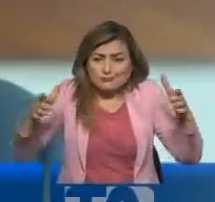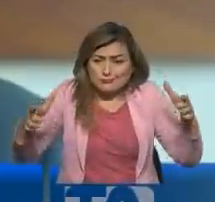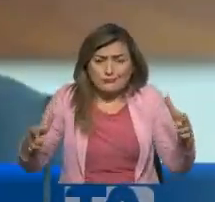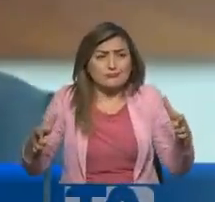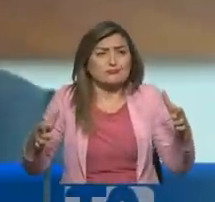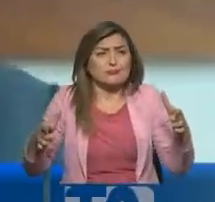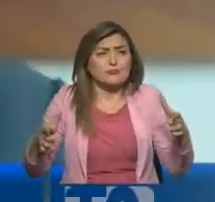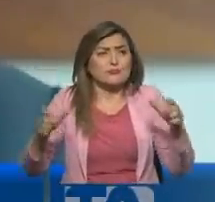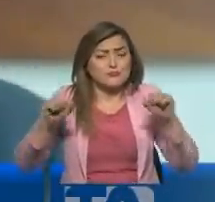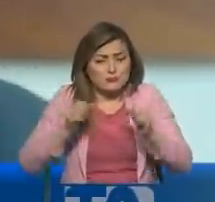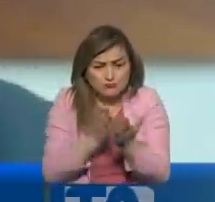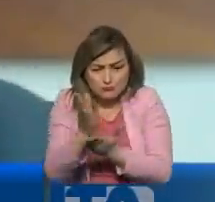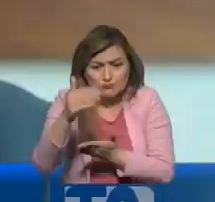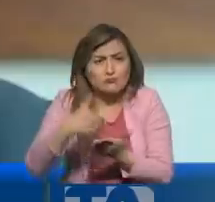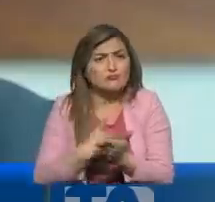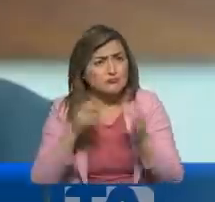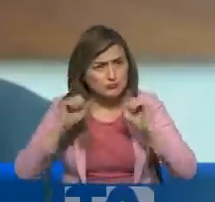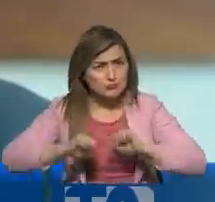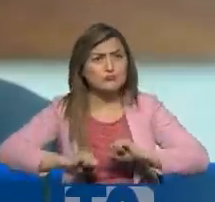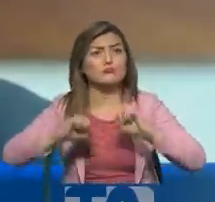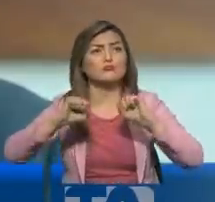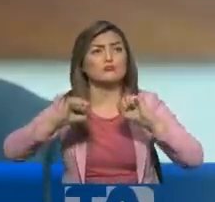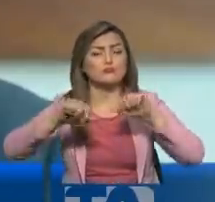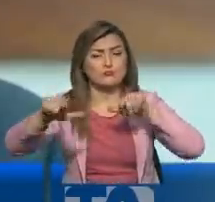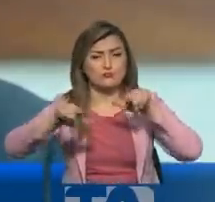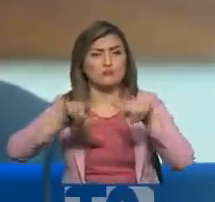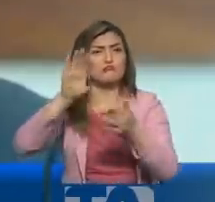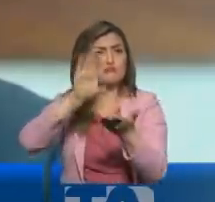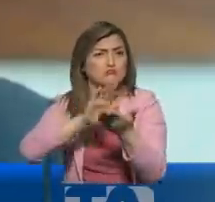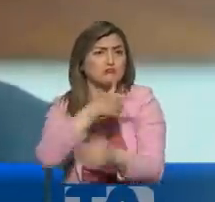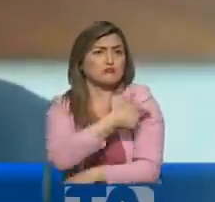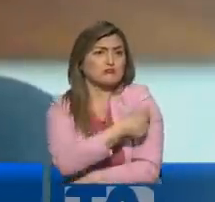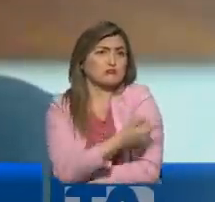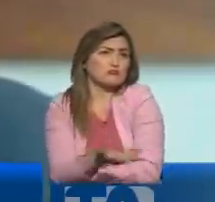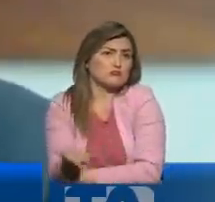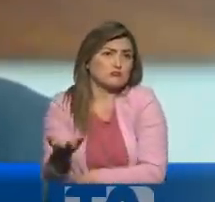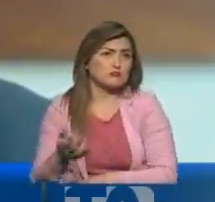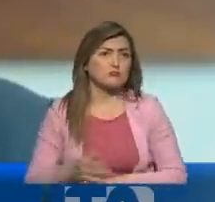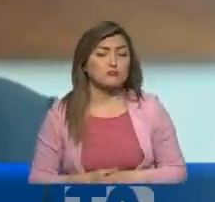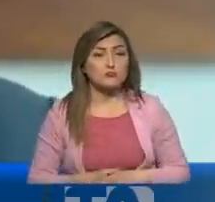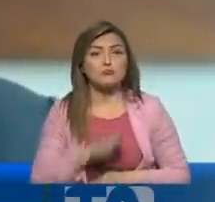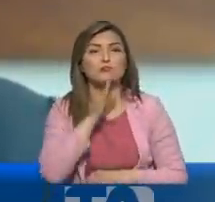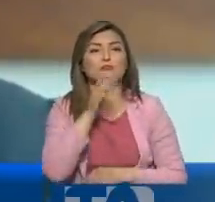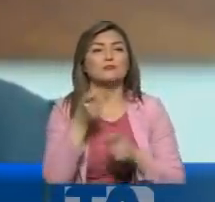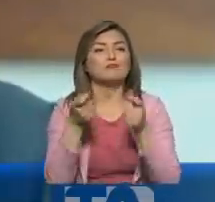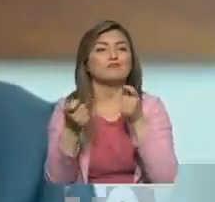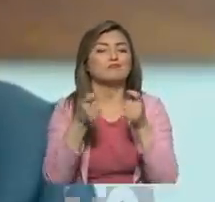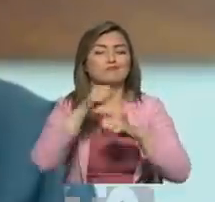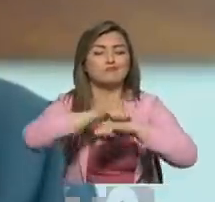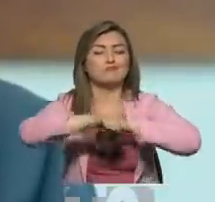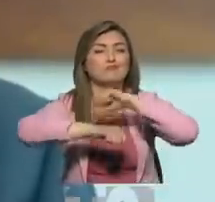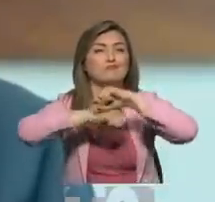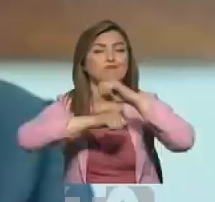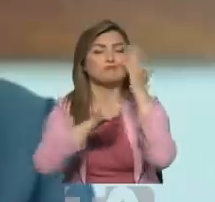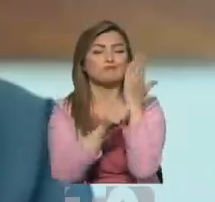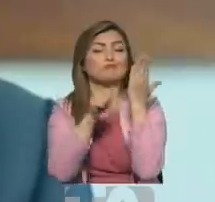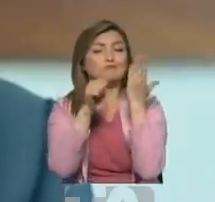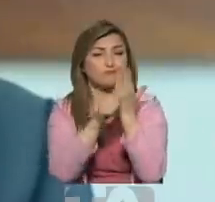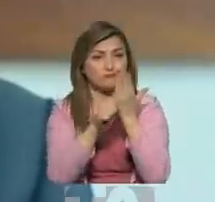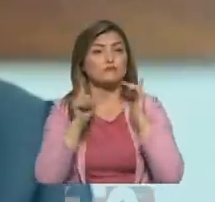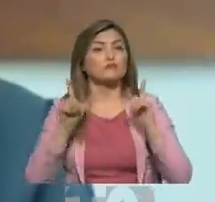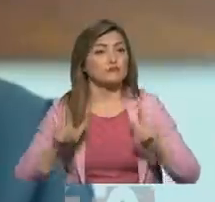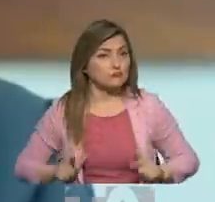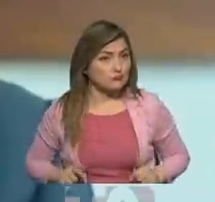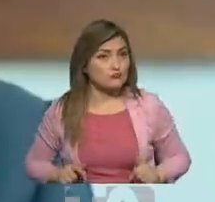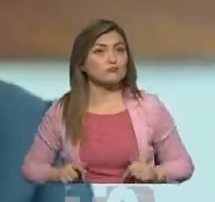tienen espacios accesibles, son buenos puntos para expandir, pero siempre manejados desde la estructura del distrito de